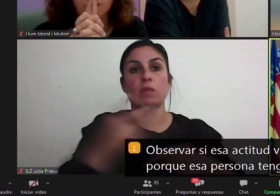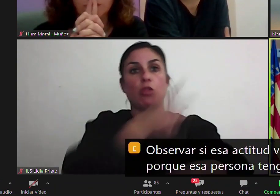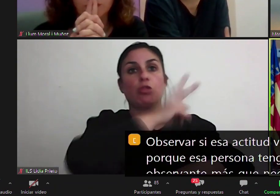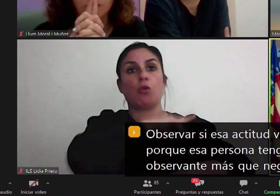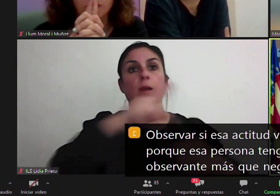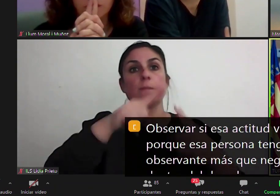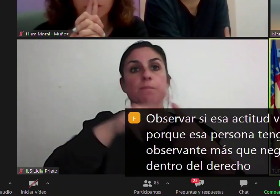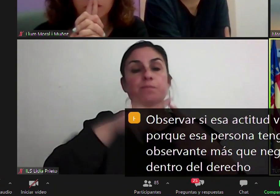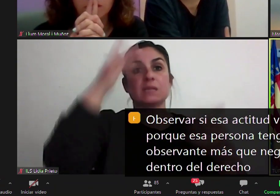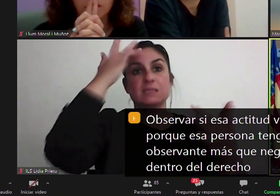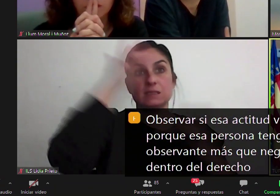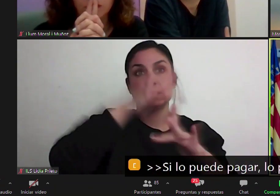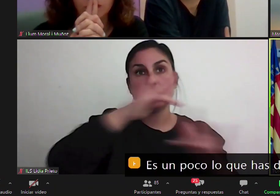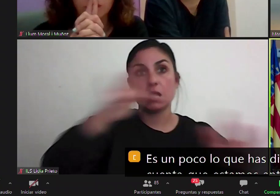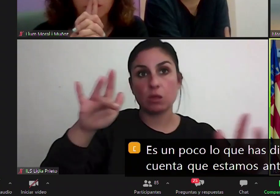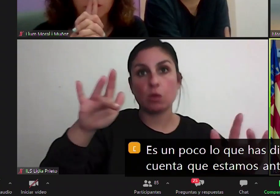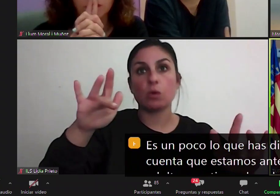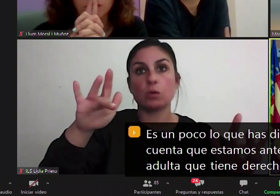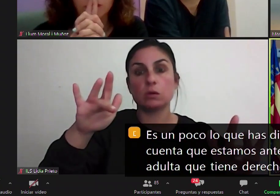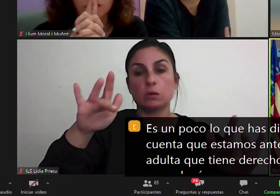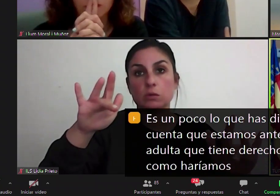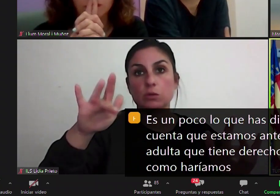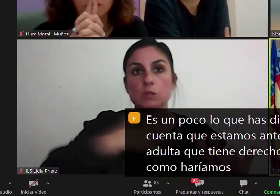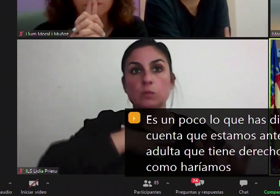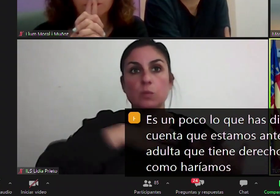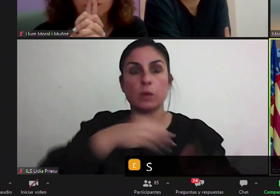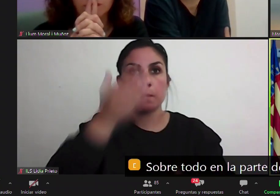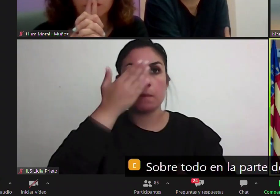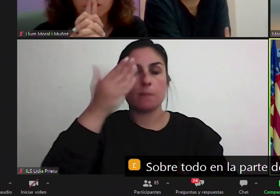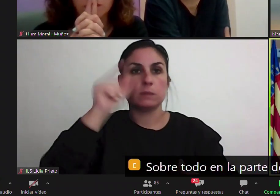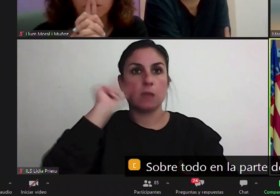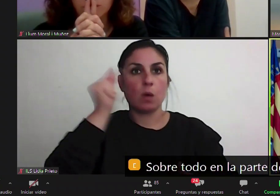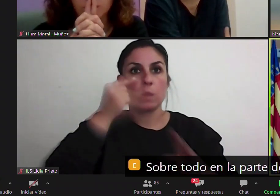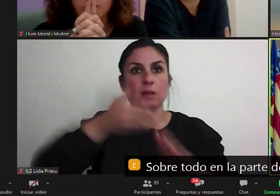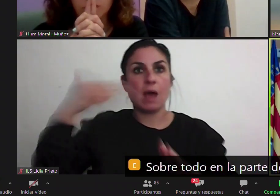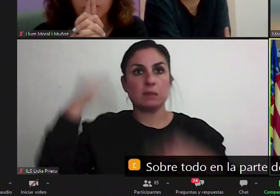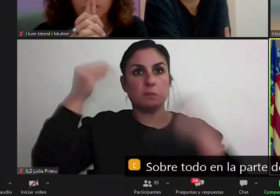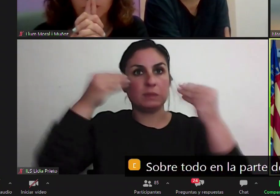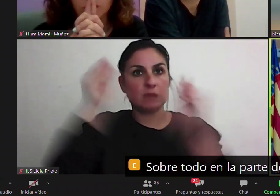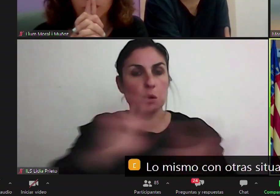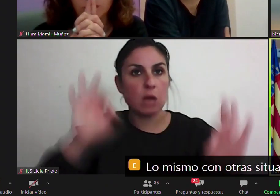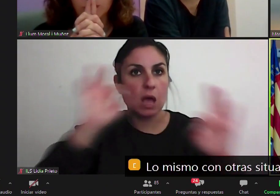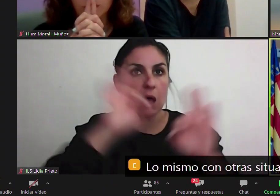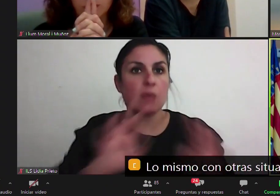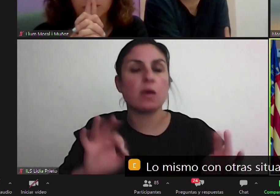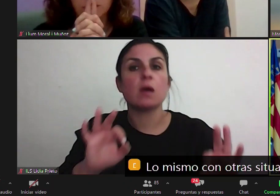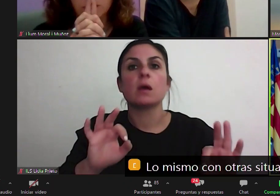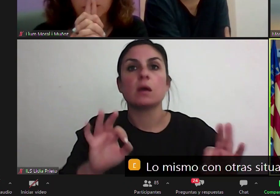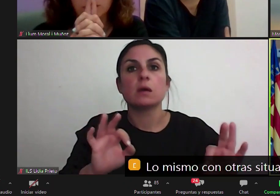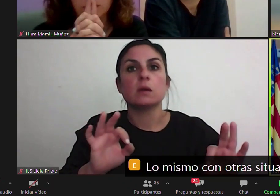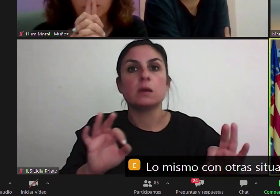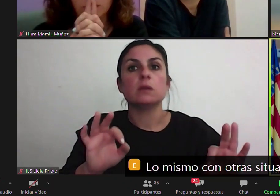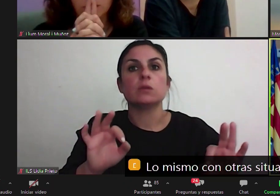y, por tanto, de repente descubren que efectivamente esto no se había pensado, ¿no? Que podía pasar. Y por un lado, por tanto, se toman